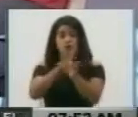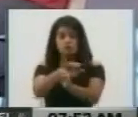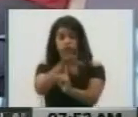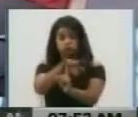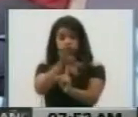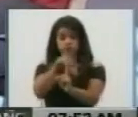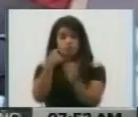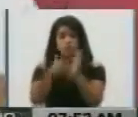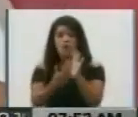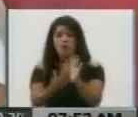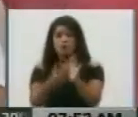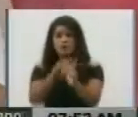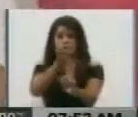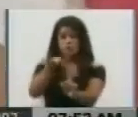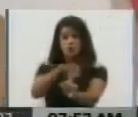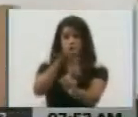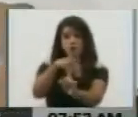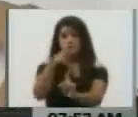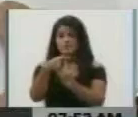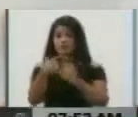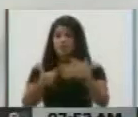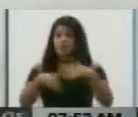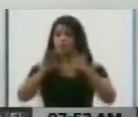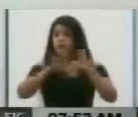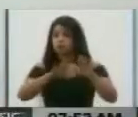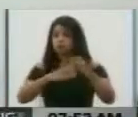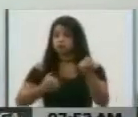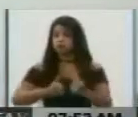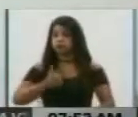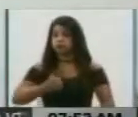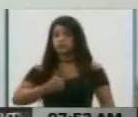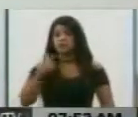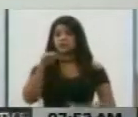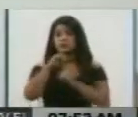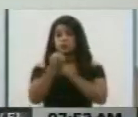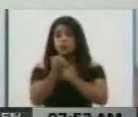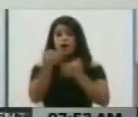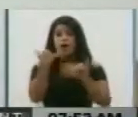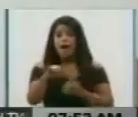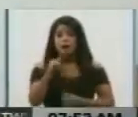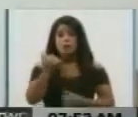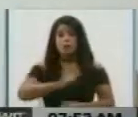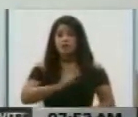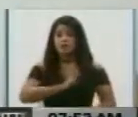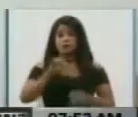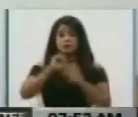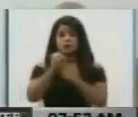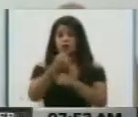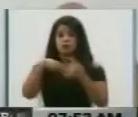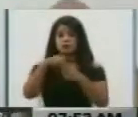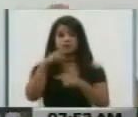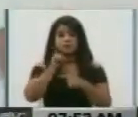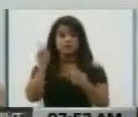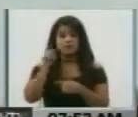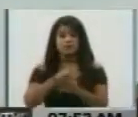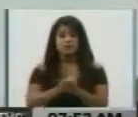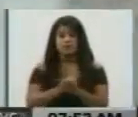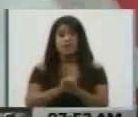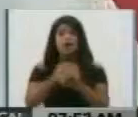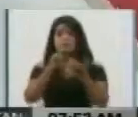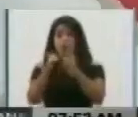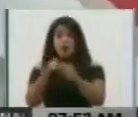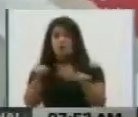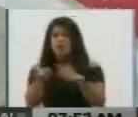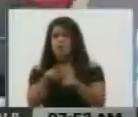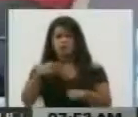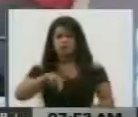que además se aprovecha de la situación que se genera en cualquier situación de crisis en un país. En las crisis, eso nos pasa a nosotros